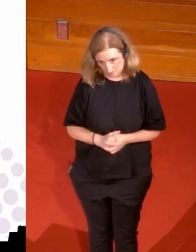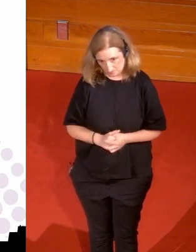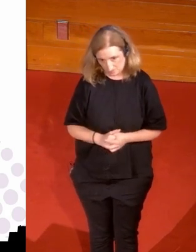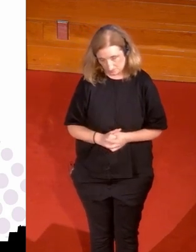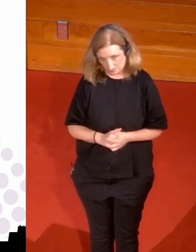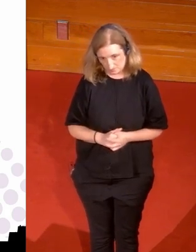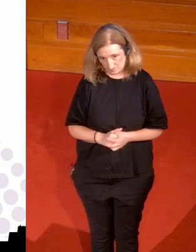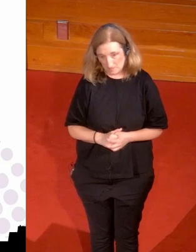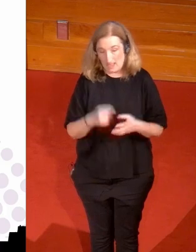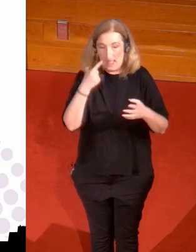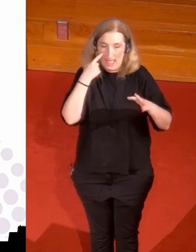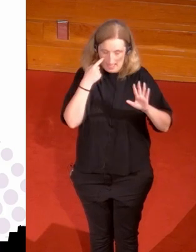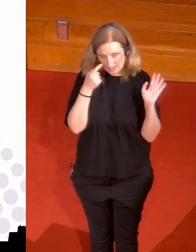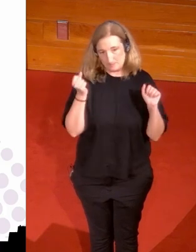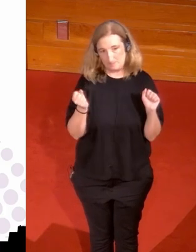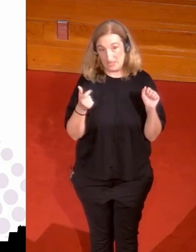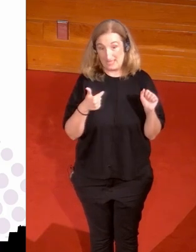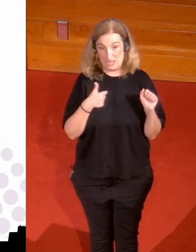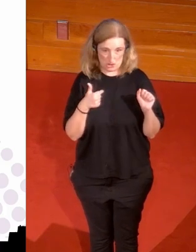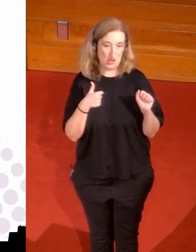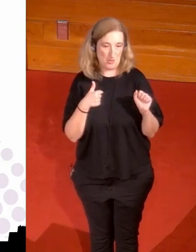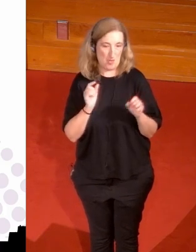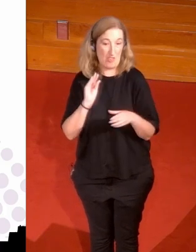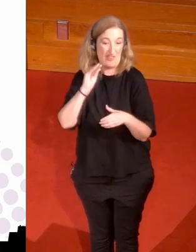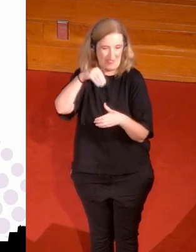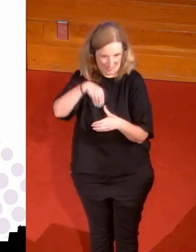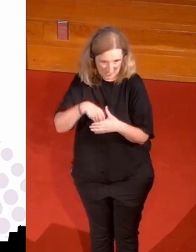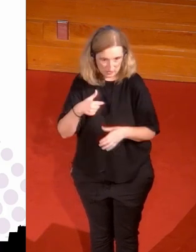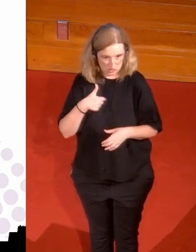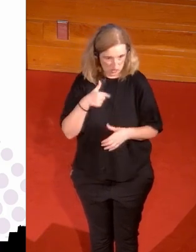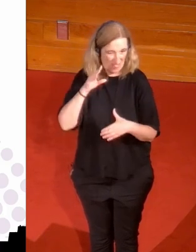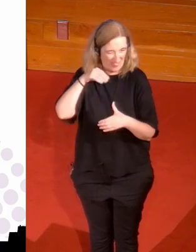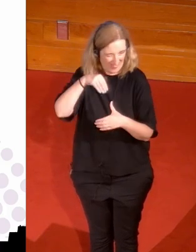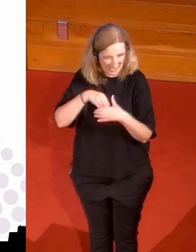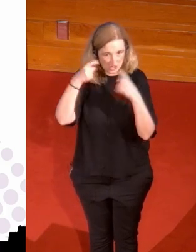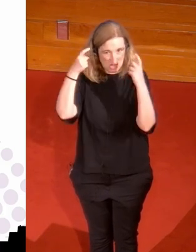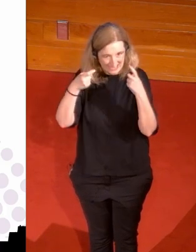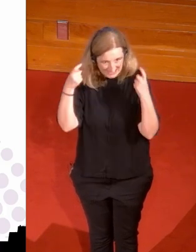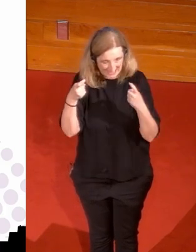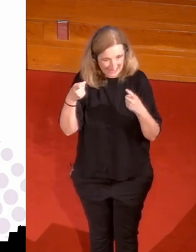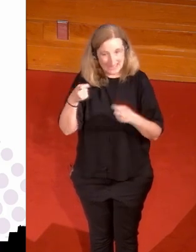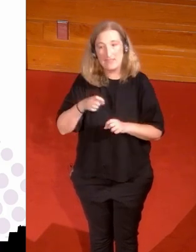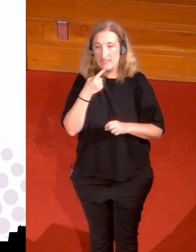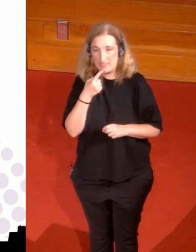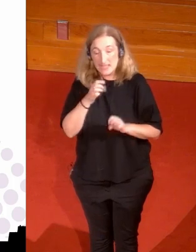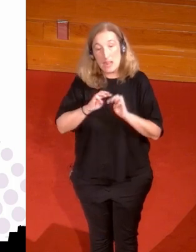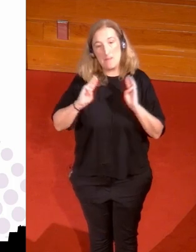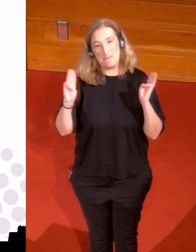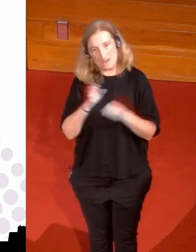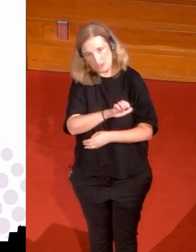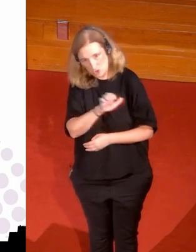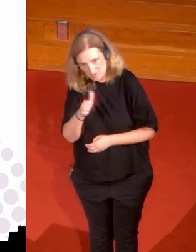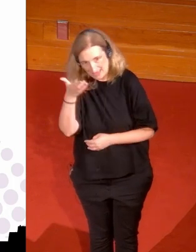europeo a ver que yo formo parte que yo formo parte de quienes intentan decir que son importantes que realmente